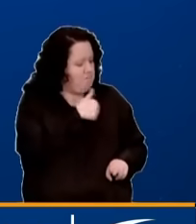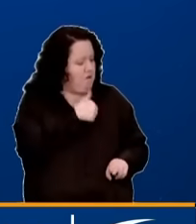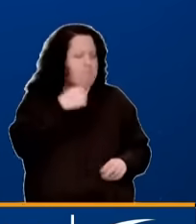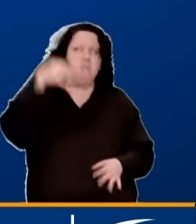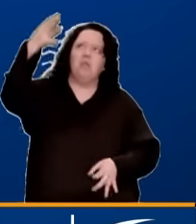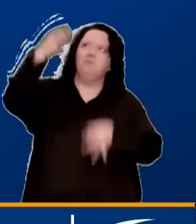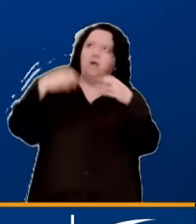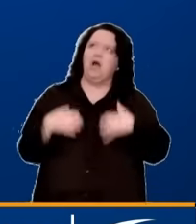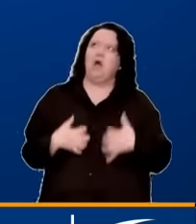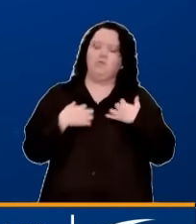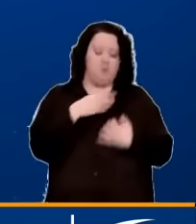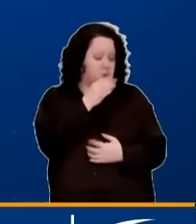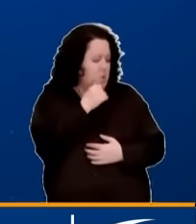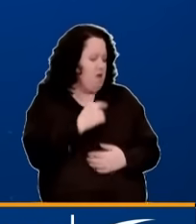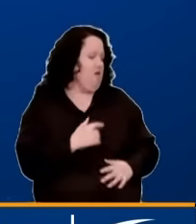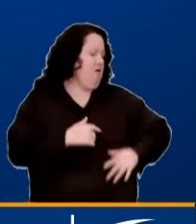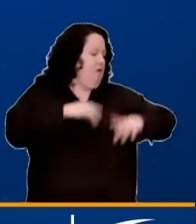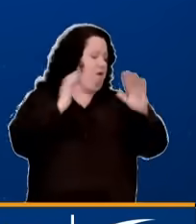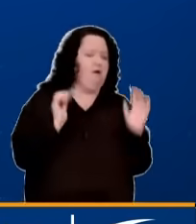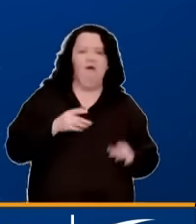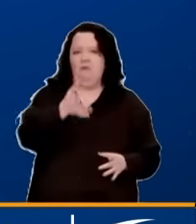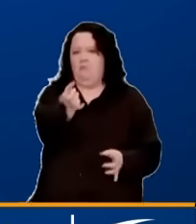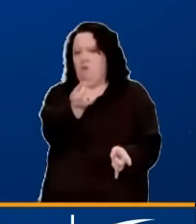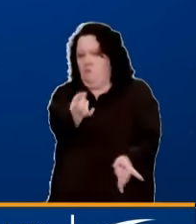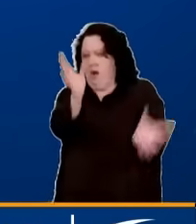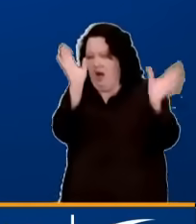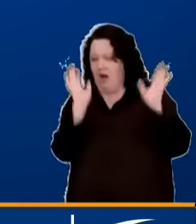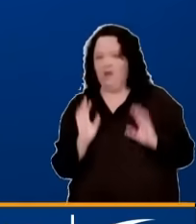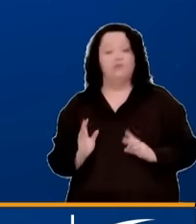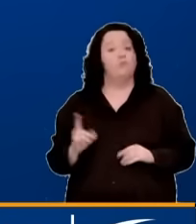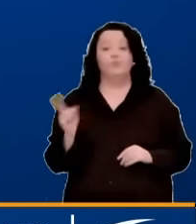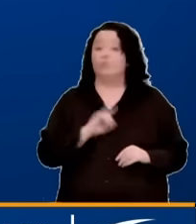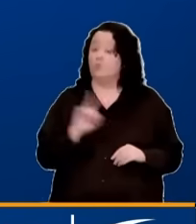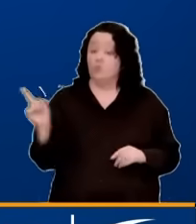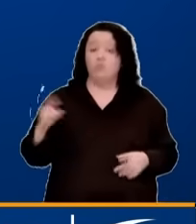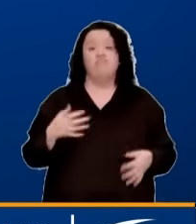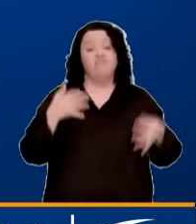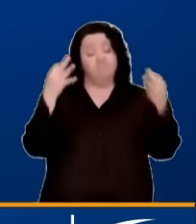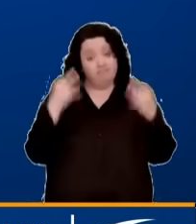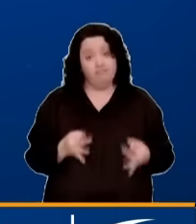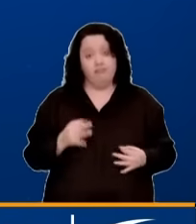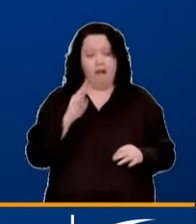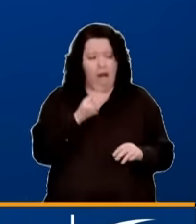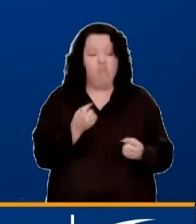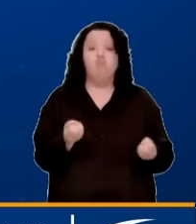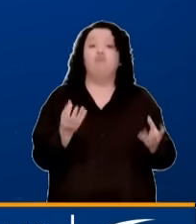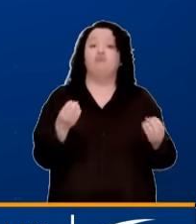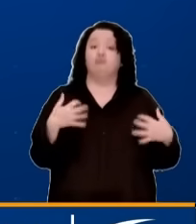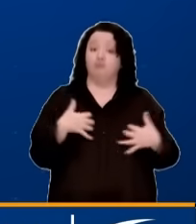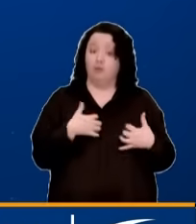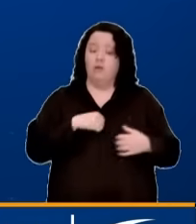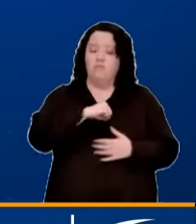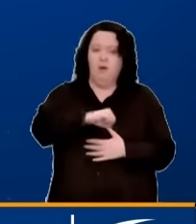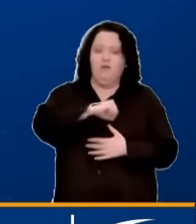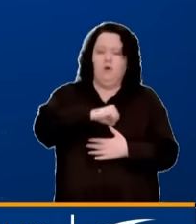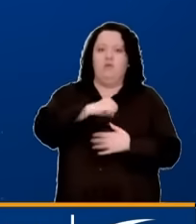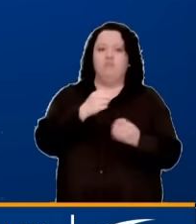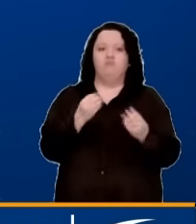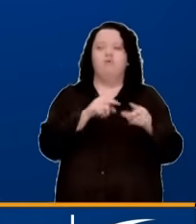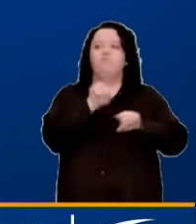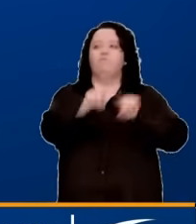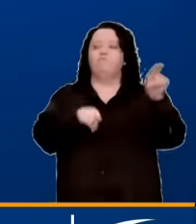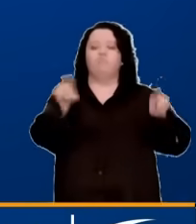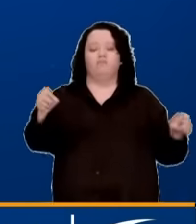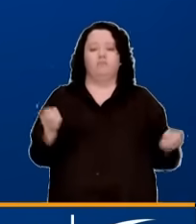no se asusta, entonces eso es una bobada, eso no pasa, y realmente tenemos que ver la muerte de muchos animales infartados por este tipo